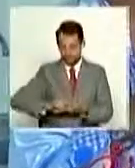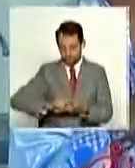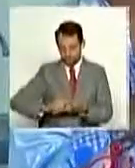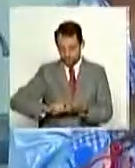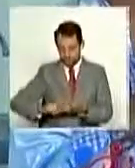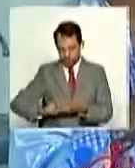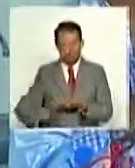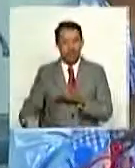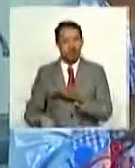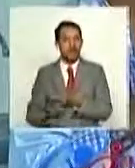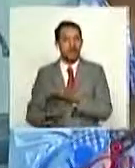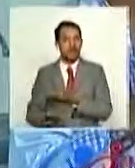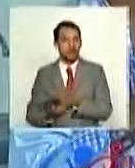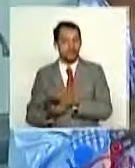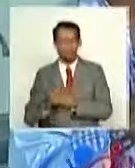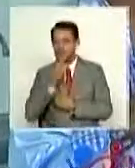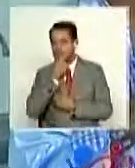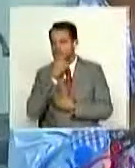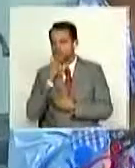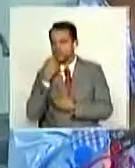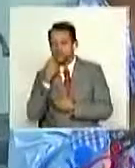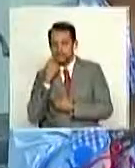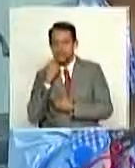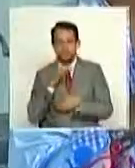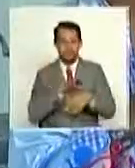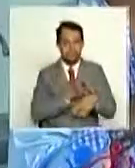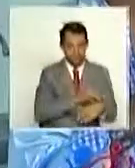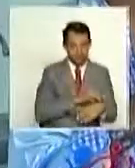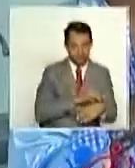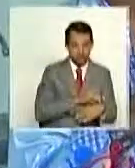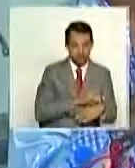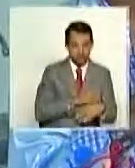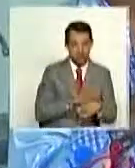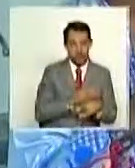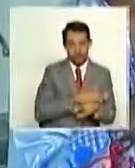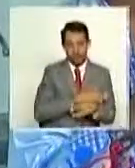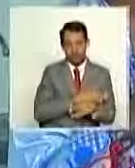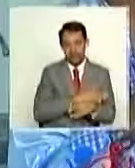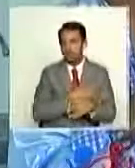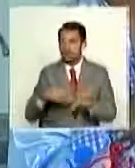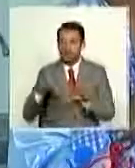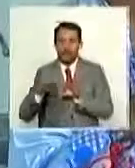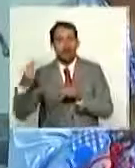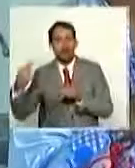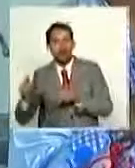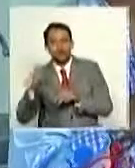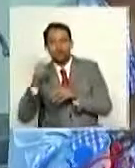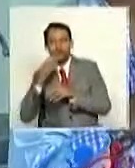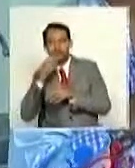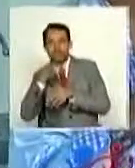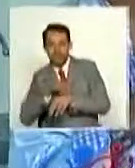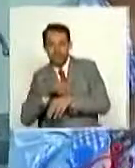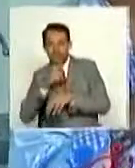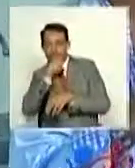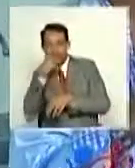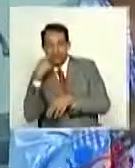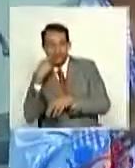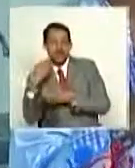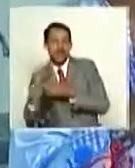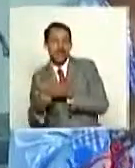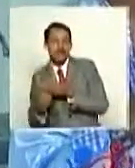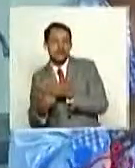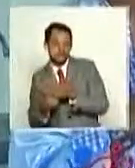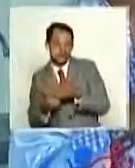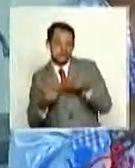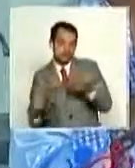una indicación de su odontólogo o su médico, para nosotros saber qué es lo que quiere, qué es lo que está buscando, y para prestar un